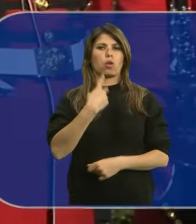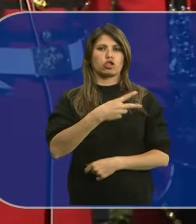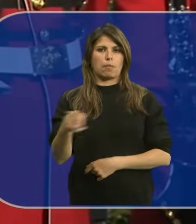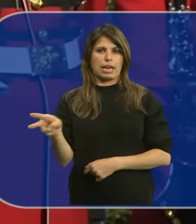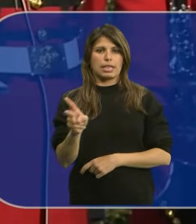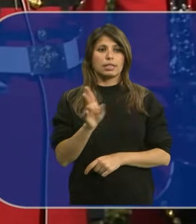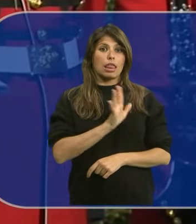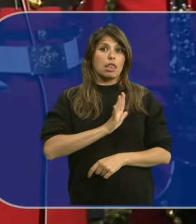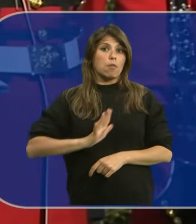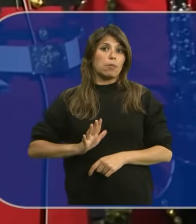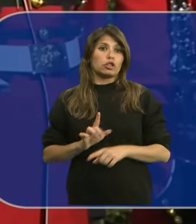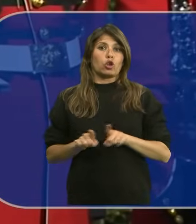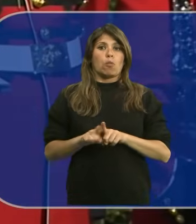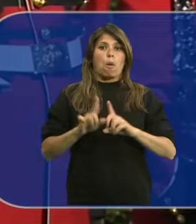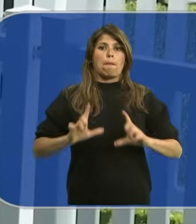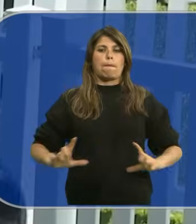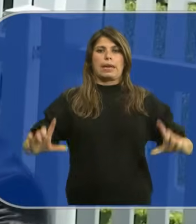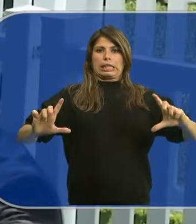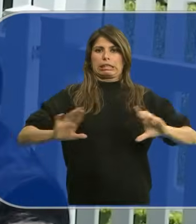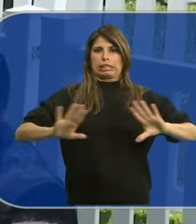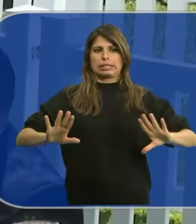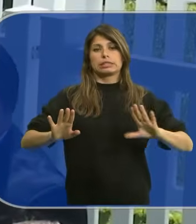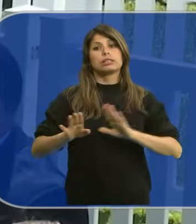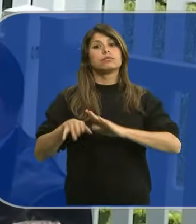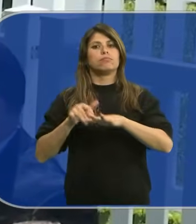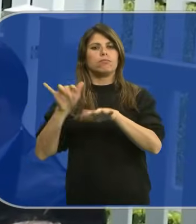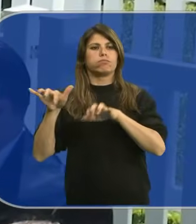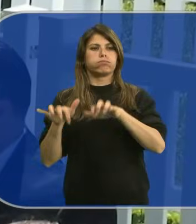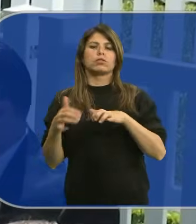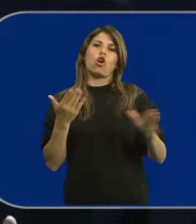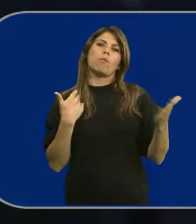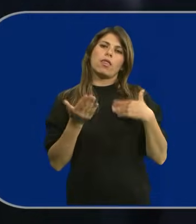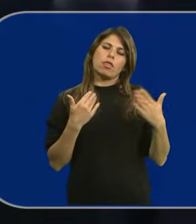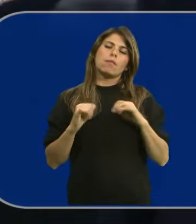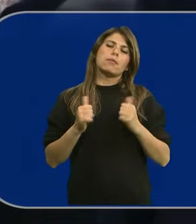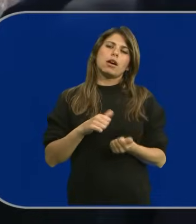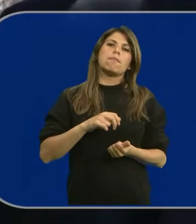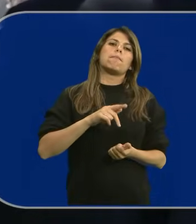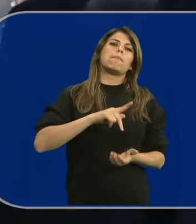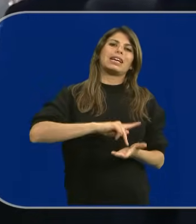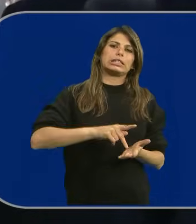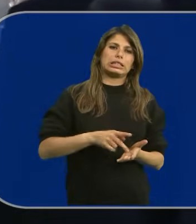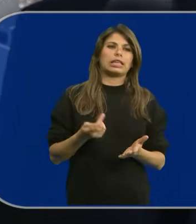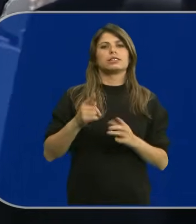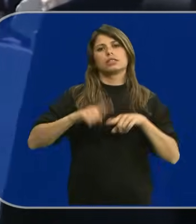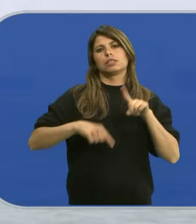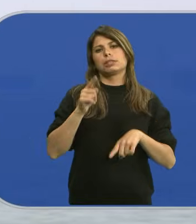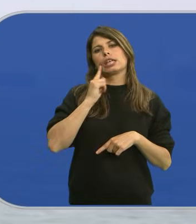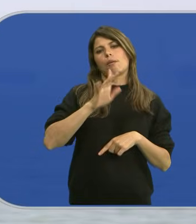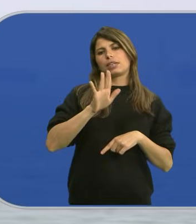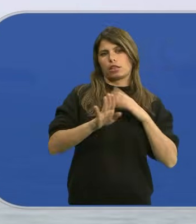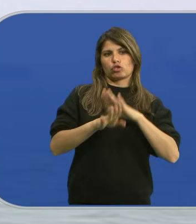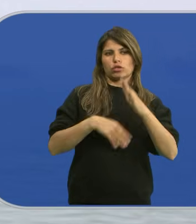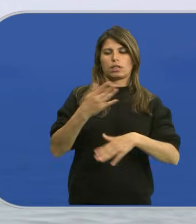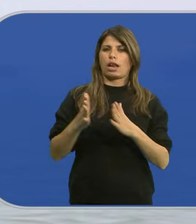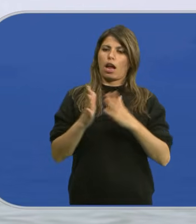De momento solo es un paréntesis. Las conversaciones de paz comenzarán en Pakistán este viernes y siguen pendiendo las amenazas mutuas.